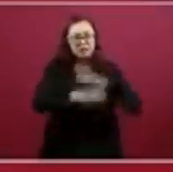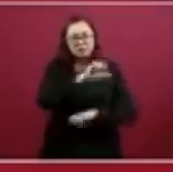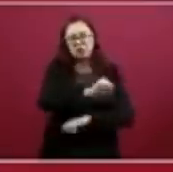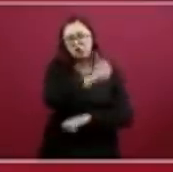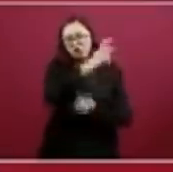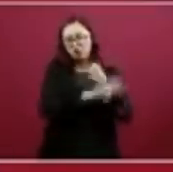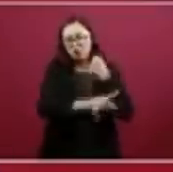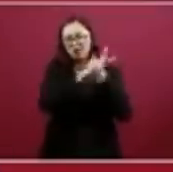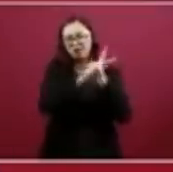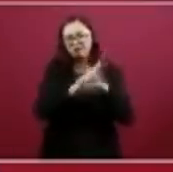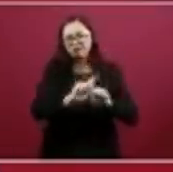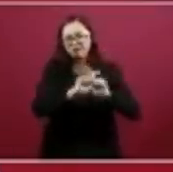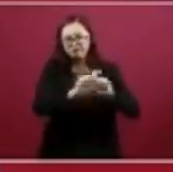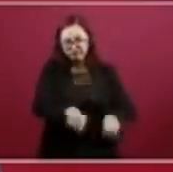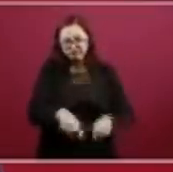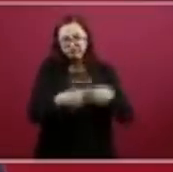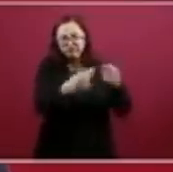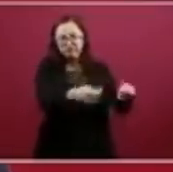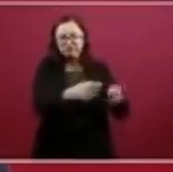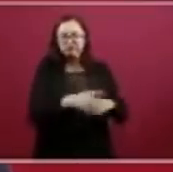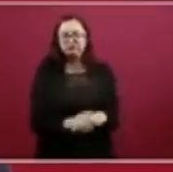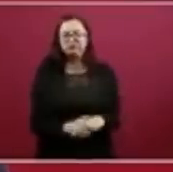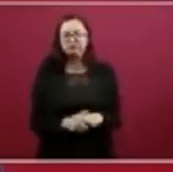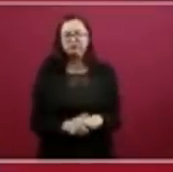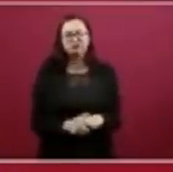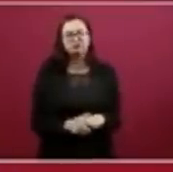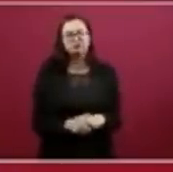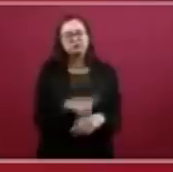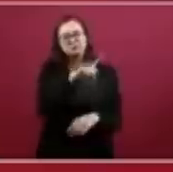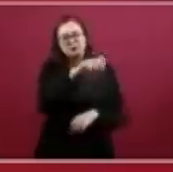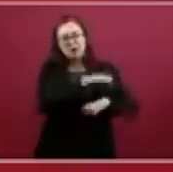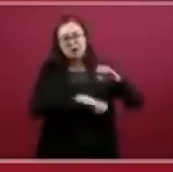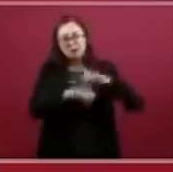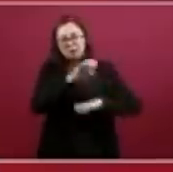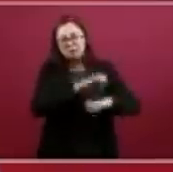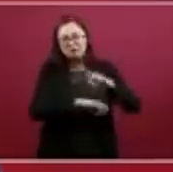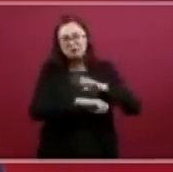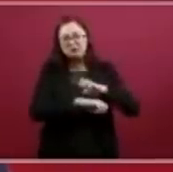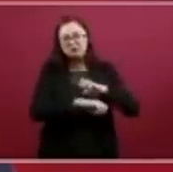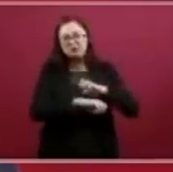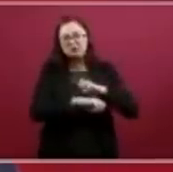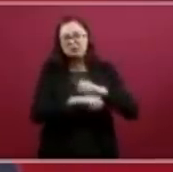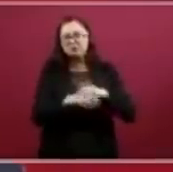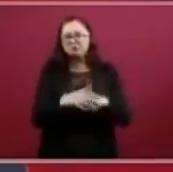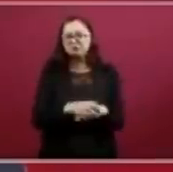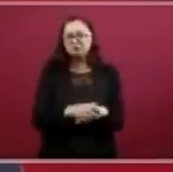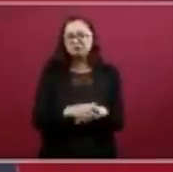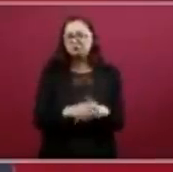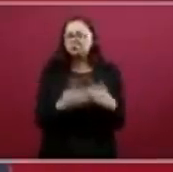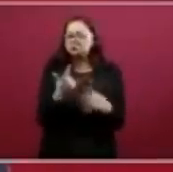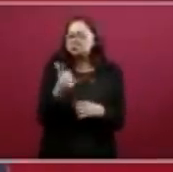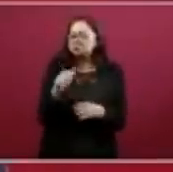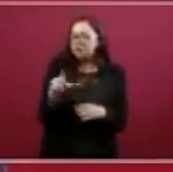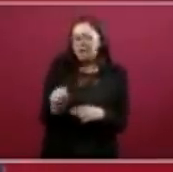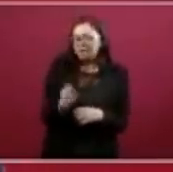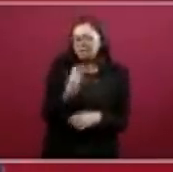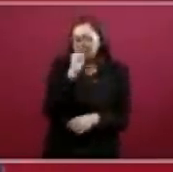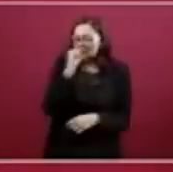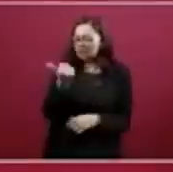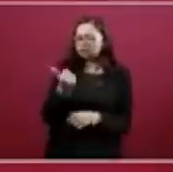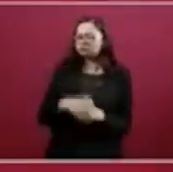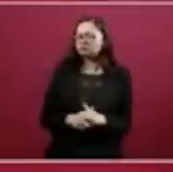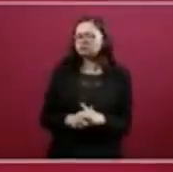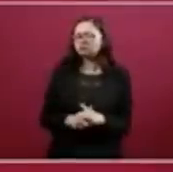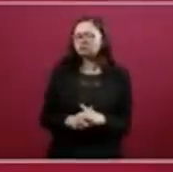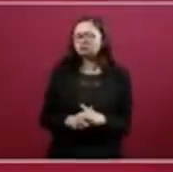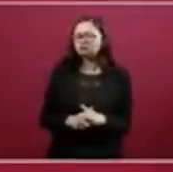extranjera y que esa empresa extranjera no produzca gas